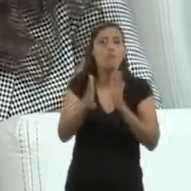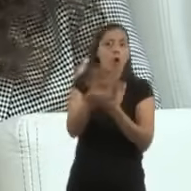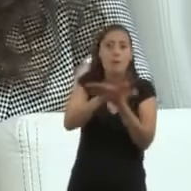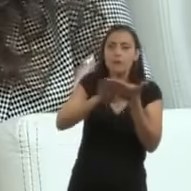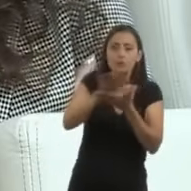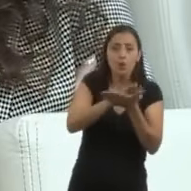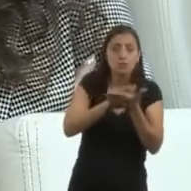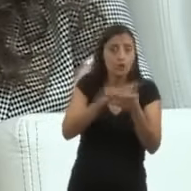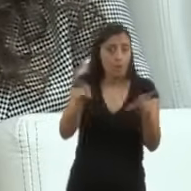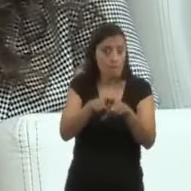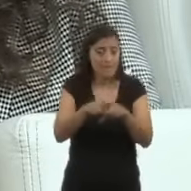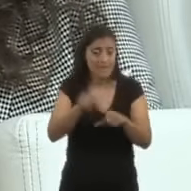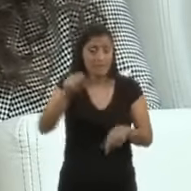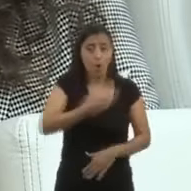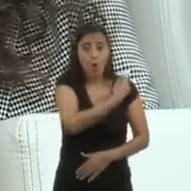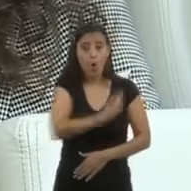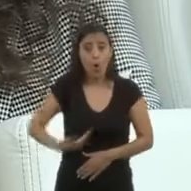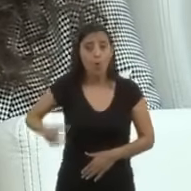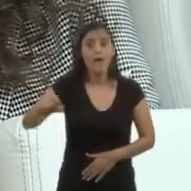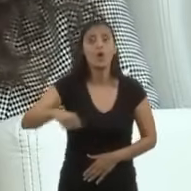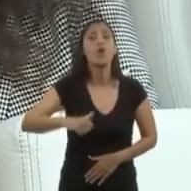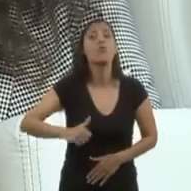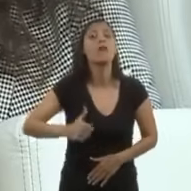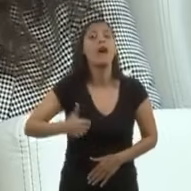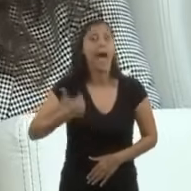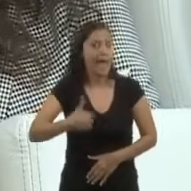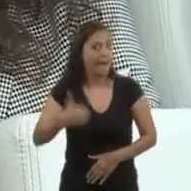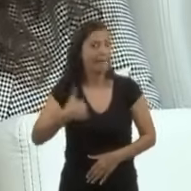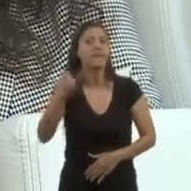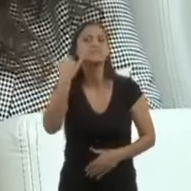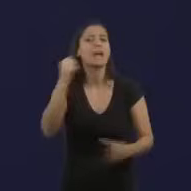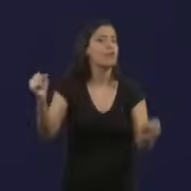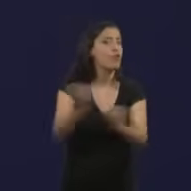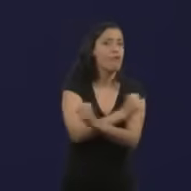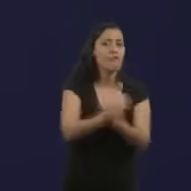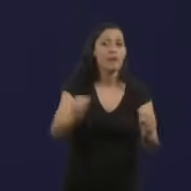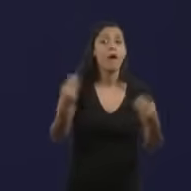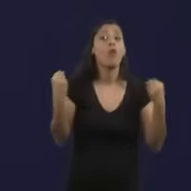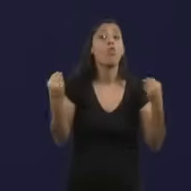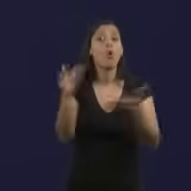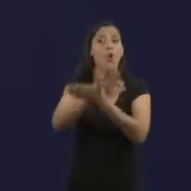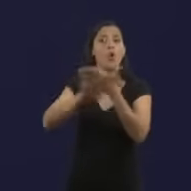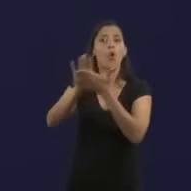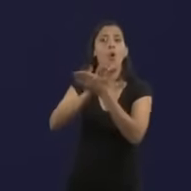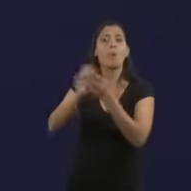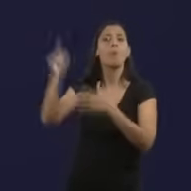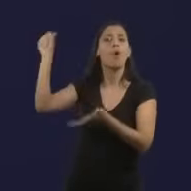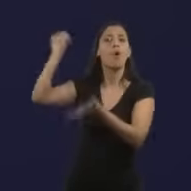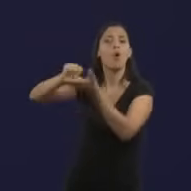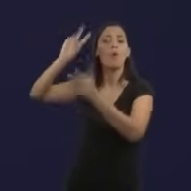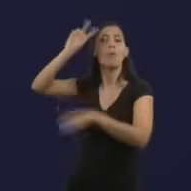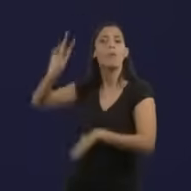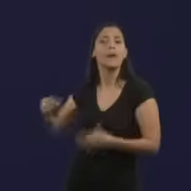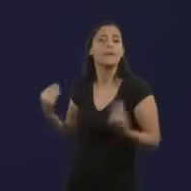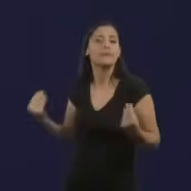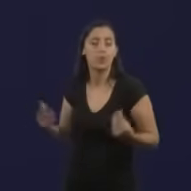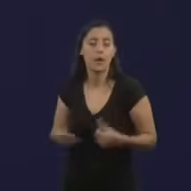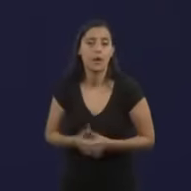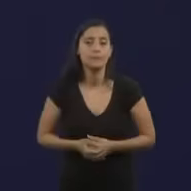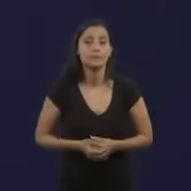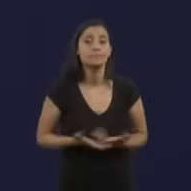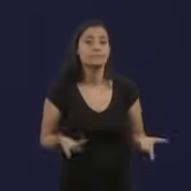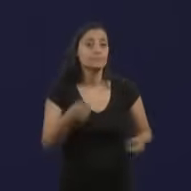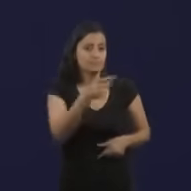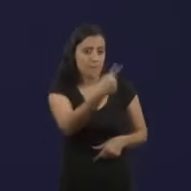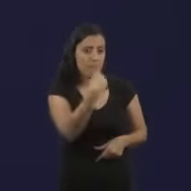afirma el gobierno argentino se de en la práctica Gracias bueno es eh Cómo se va